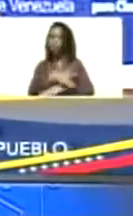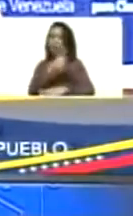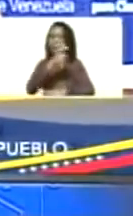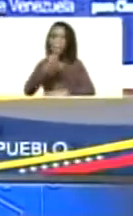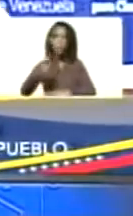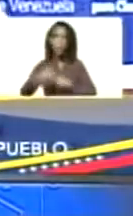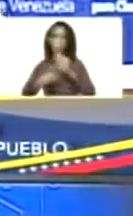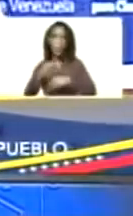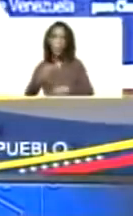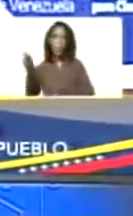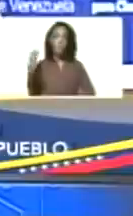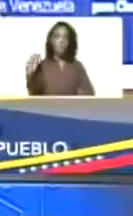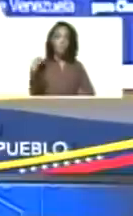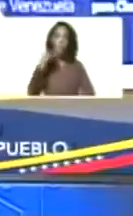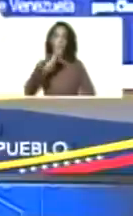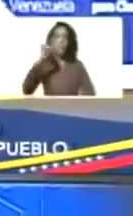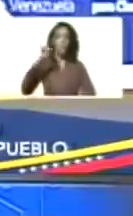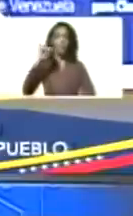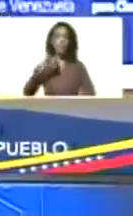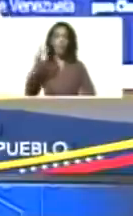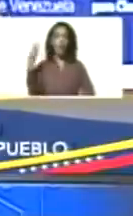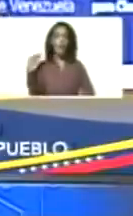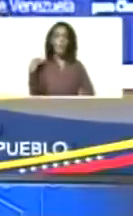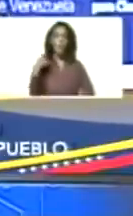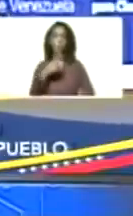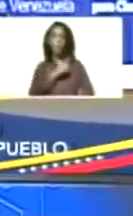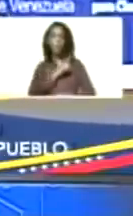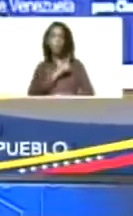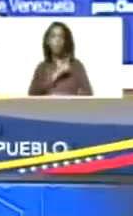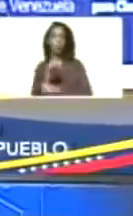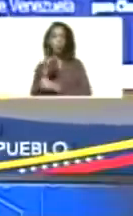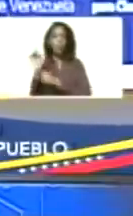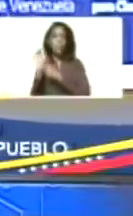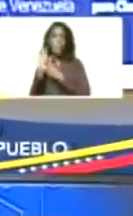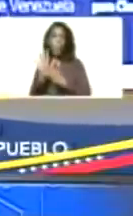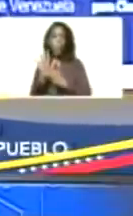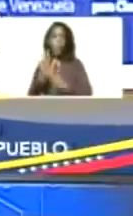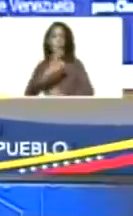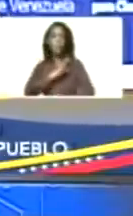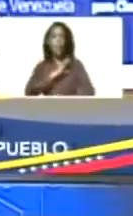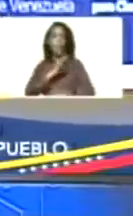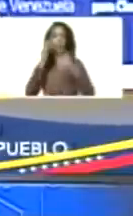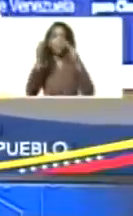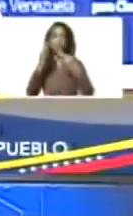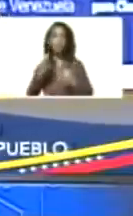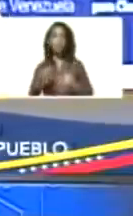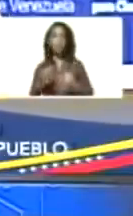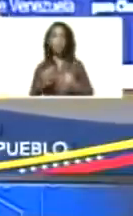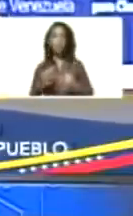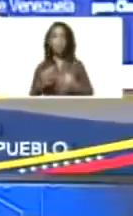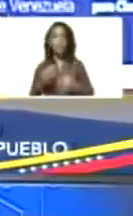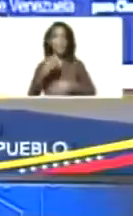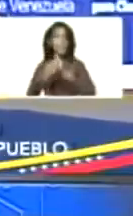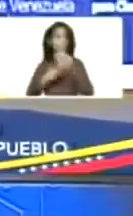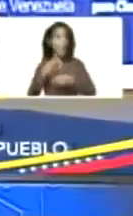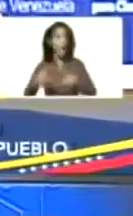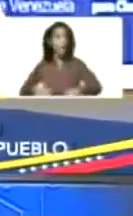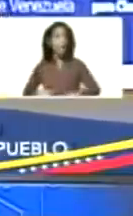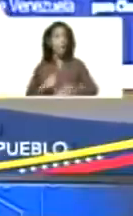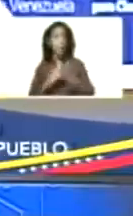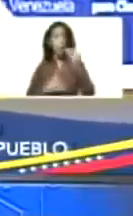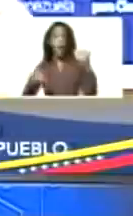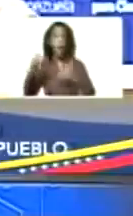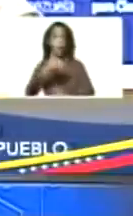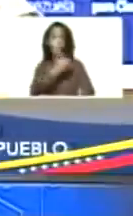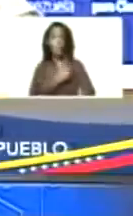nos hiciera las denuncias, las alertas, los señalamientos, tengan la seguridad, que sería un esfuerzo mayor como